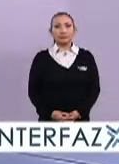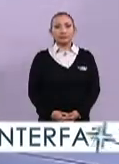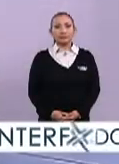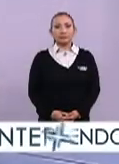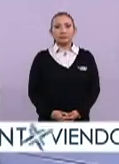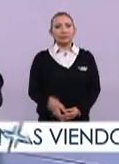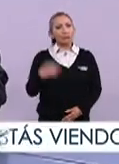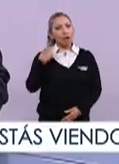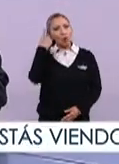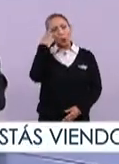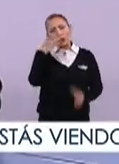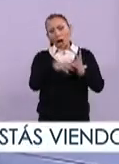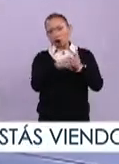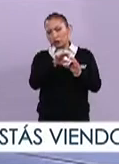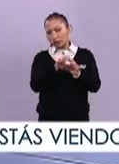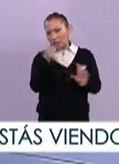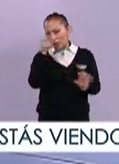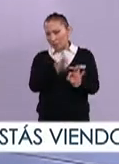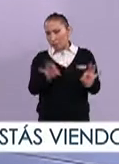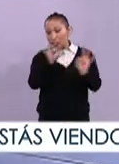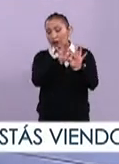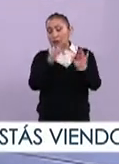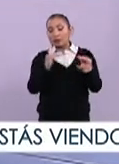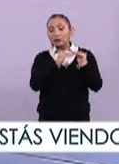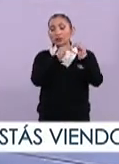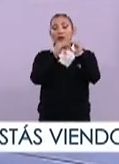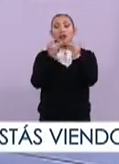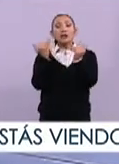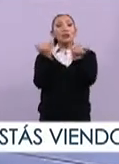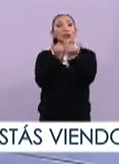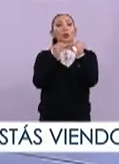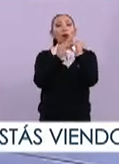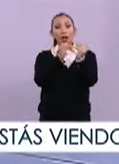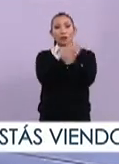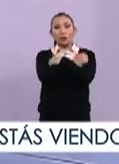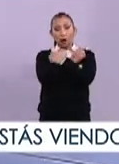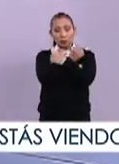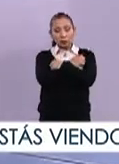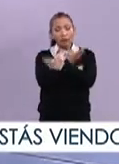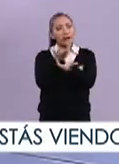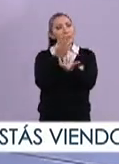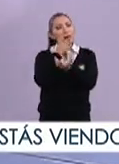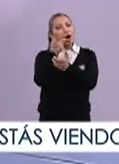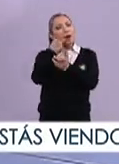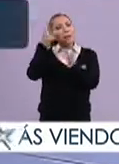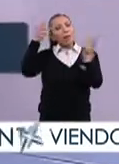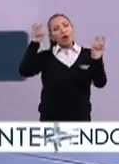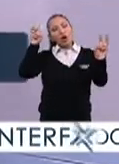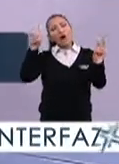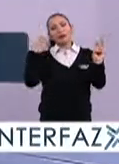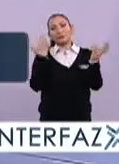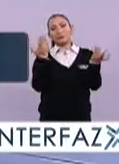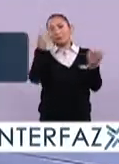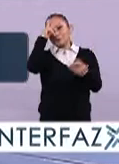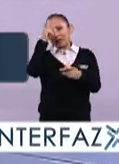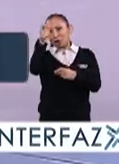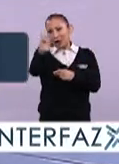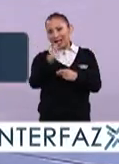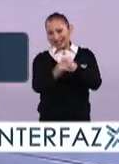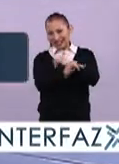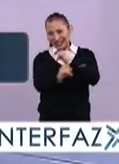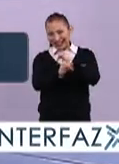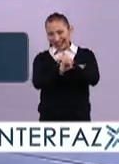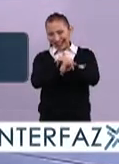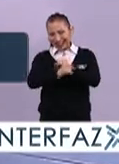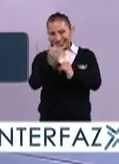Insistimos mucho en que una de las partes fundamentales es democratizar también la educación, y qué mejor que hablar de la plataforma México X,